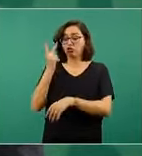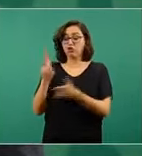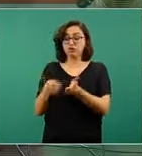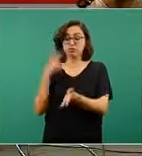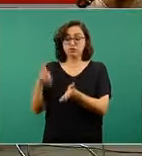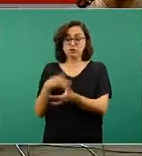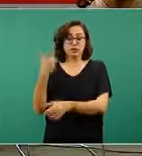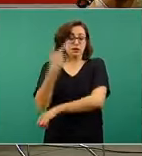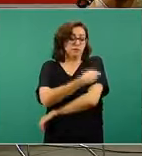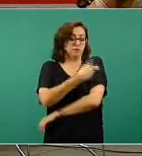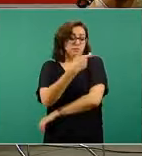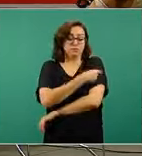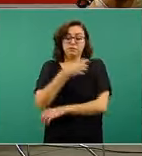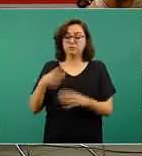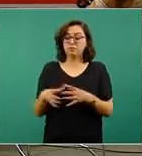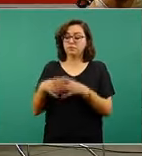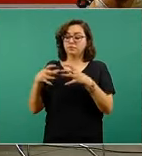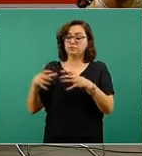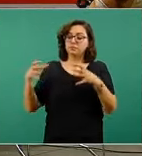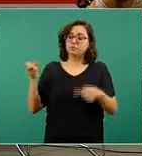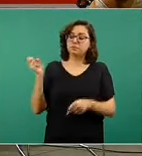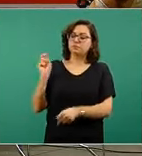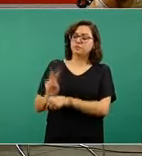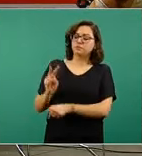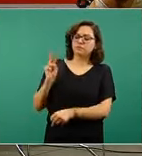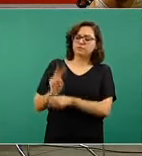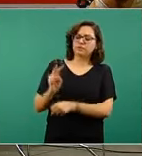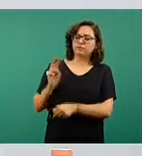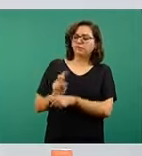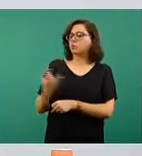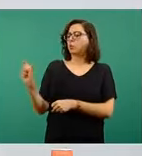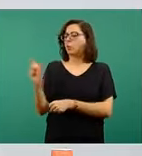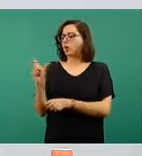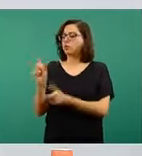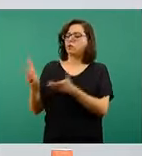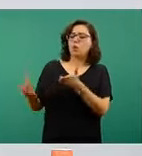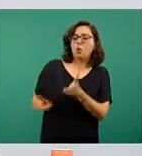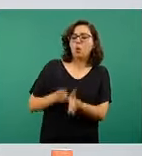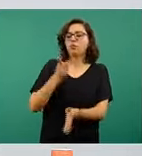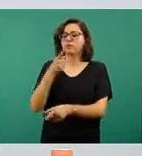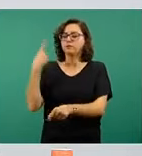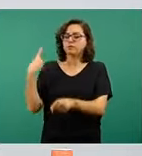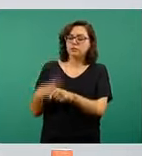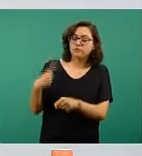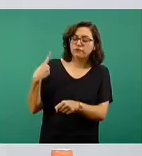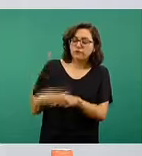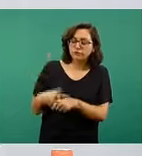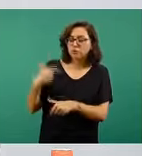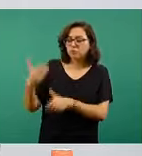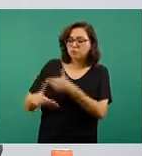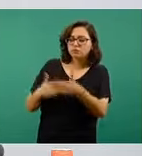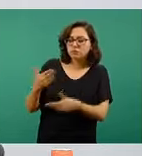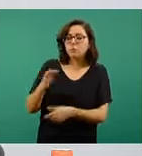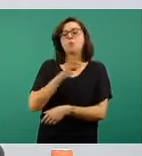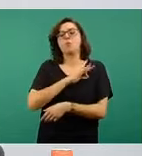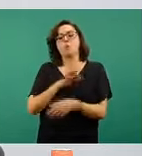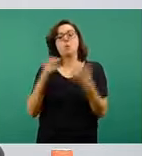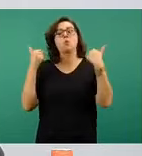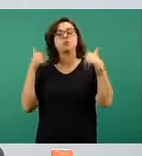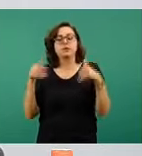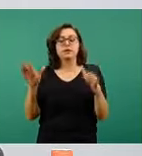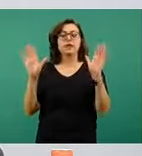seguir además observadas en el tiempo y realizado obviamente los estudios correspondientes, es que podremos empezar a tener